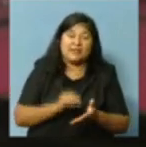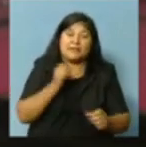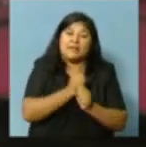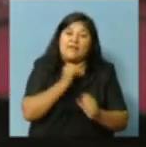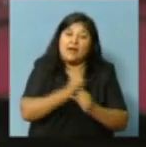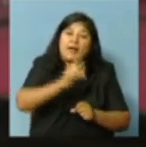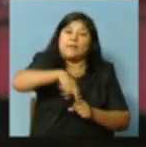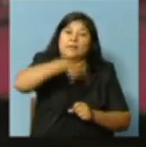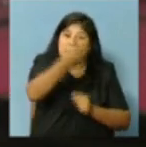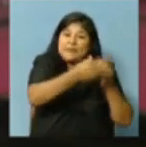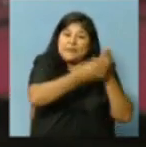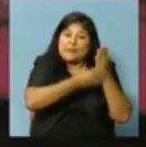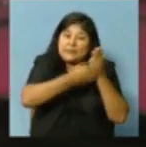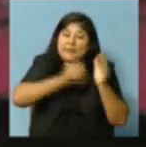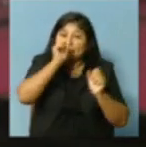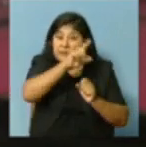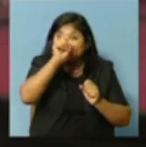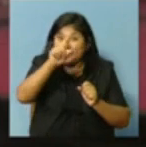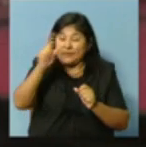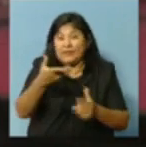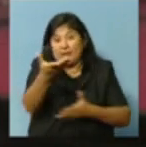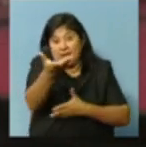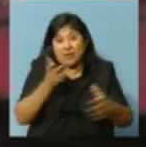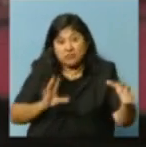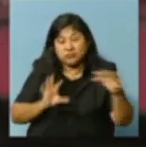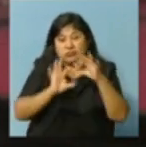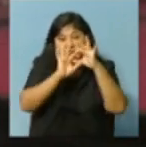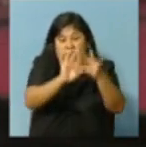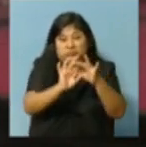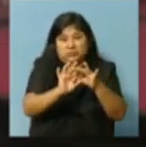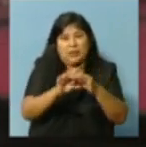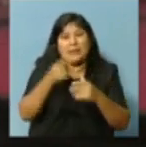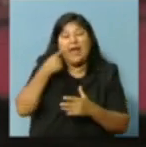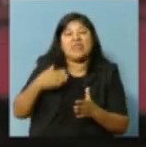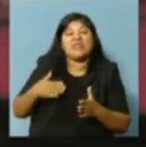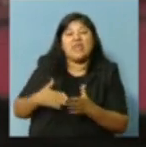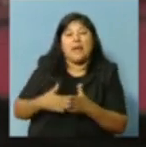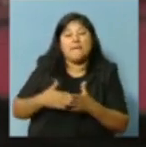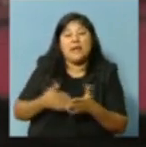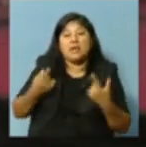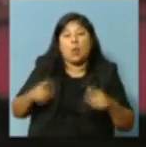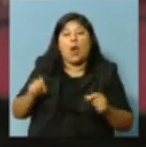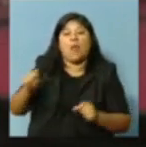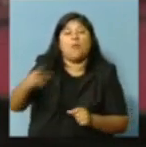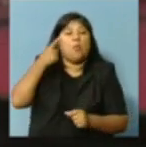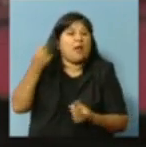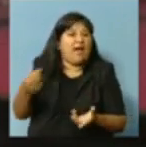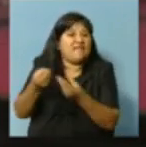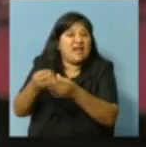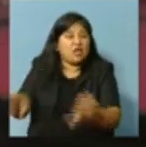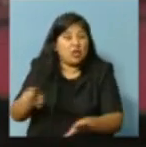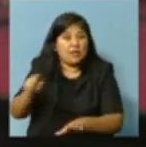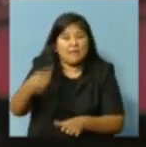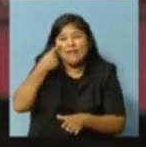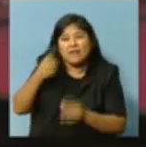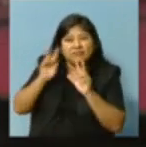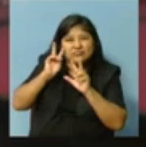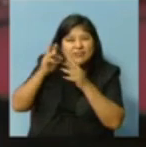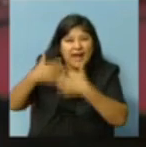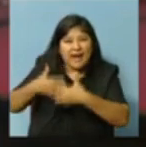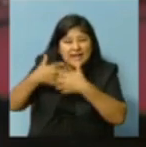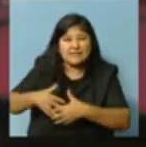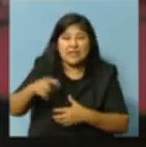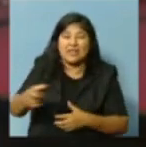cuál sea la causa de la posible deserción en el posible abandono para que estos chicos y estas chicas sigan